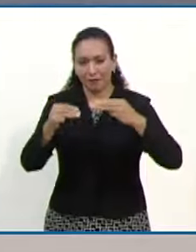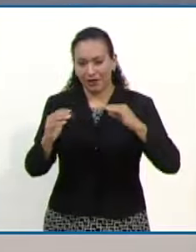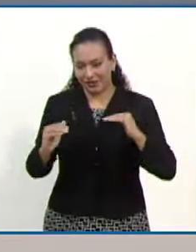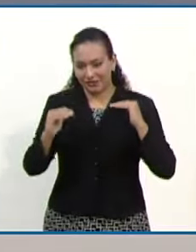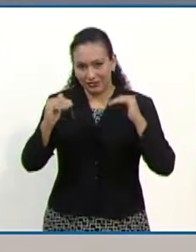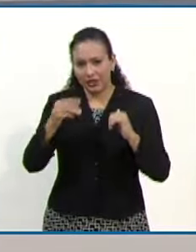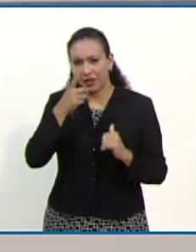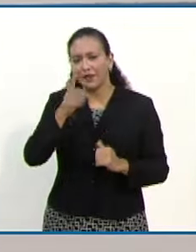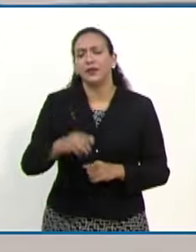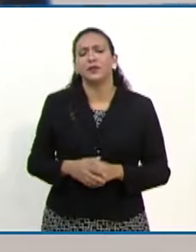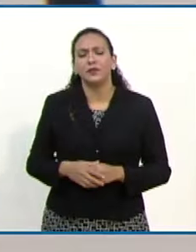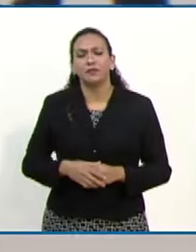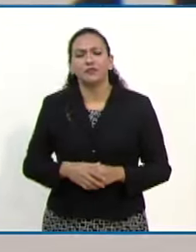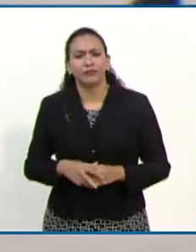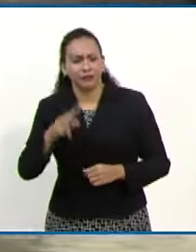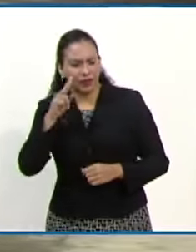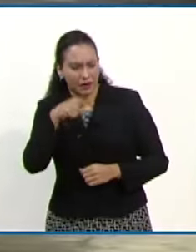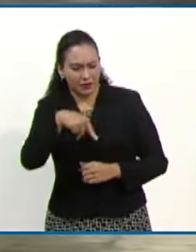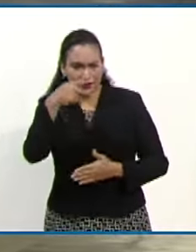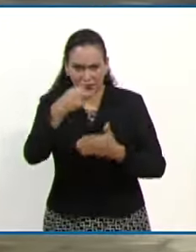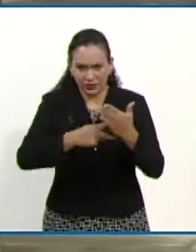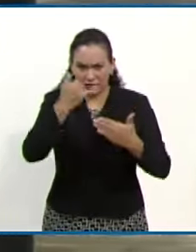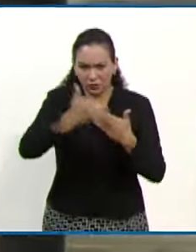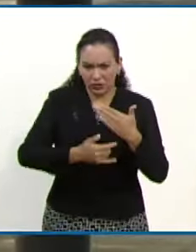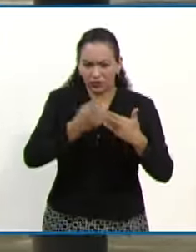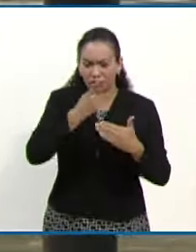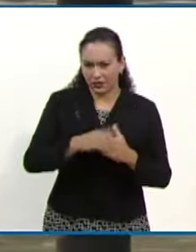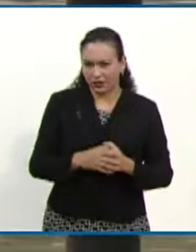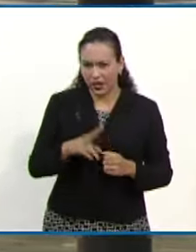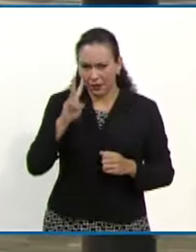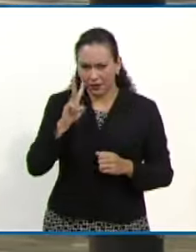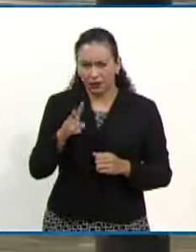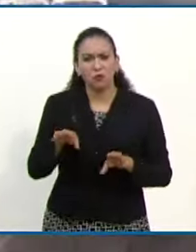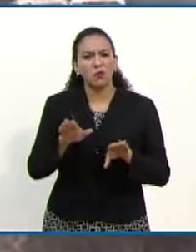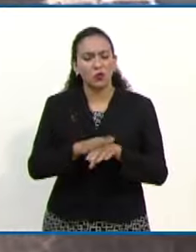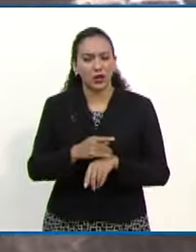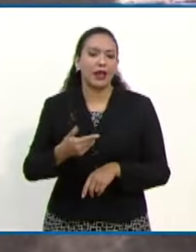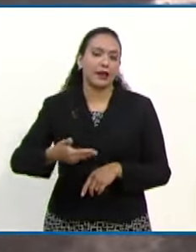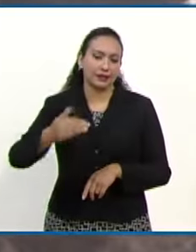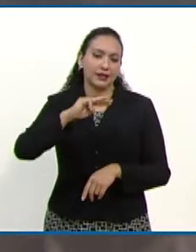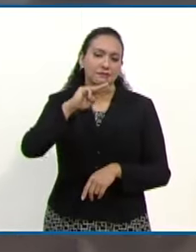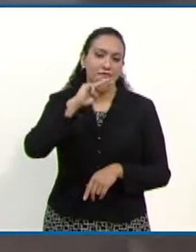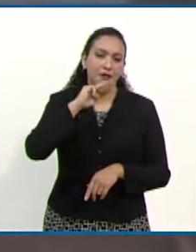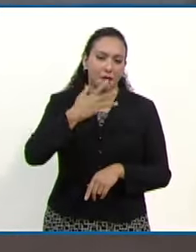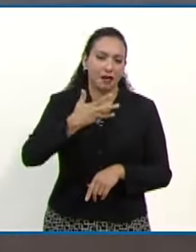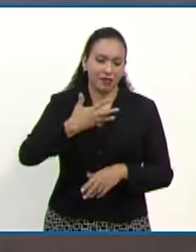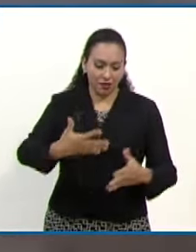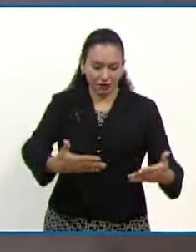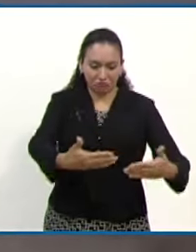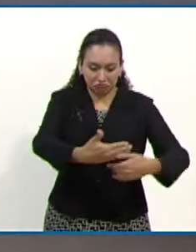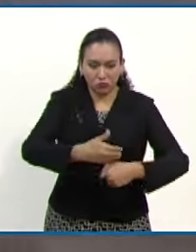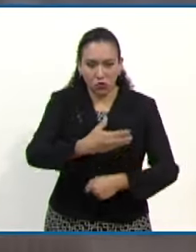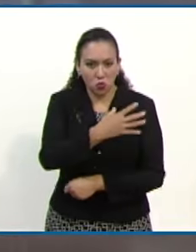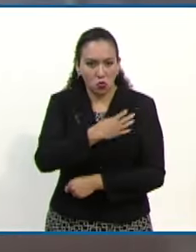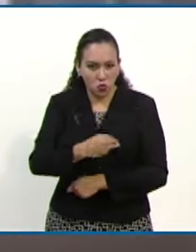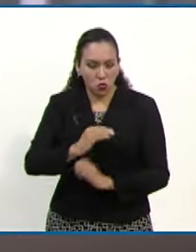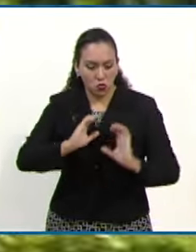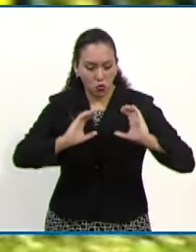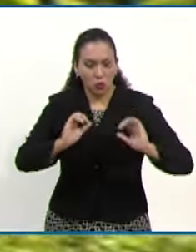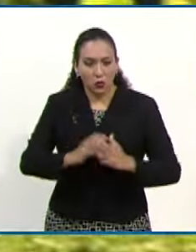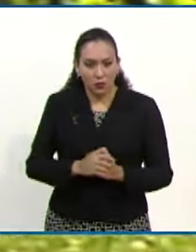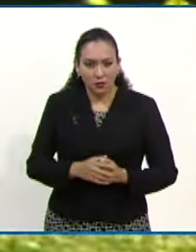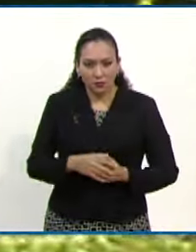Puente explicó en el proyecto que no se acreditó que el cambio de guarda y custodia provisional a favor de la madre implicara una